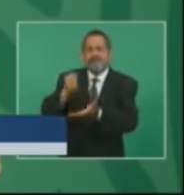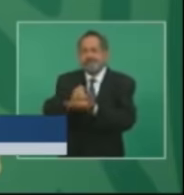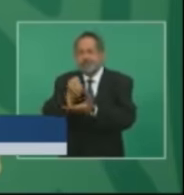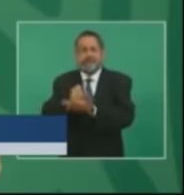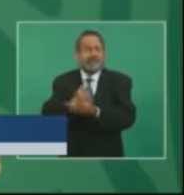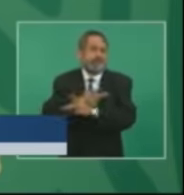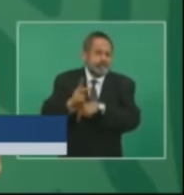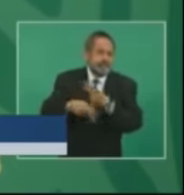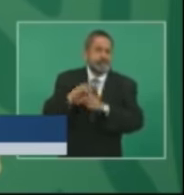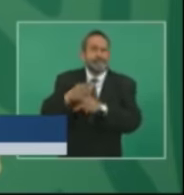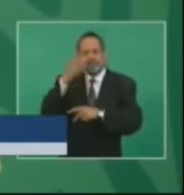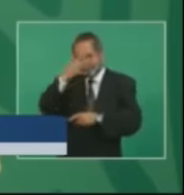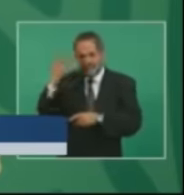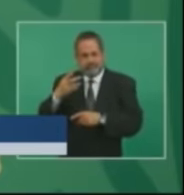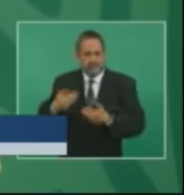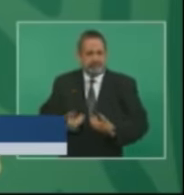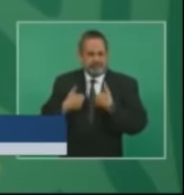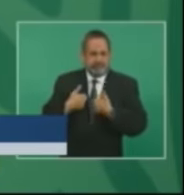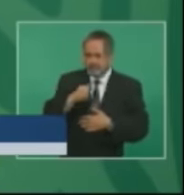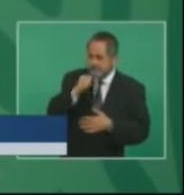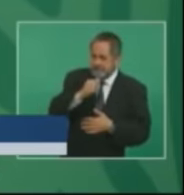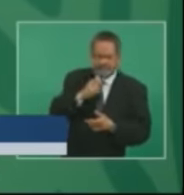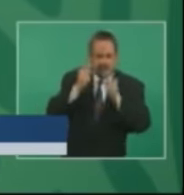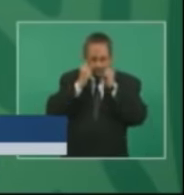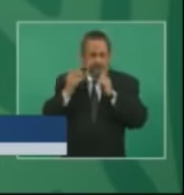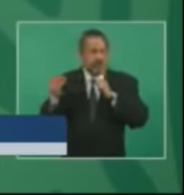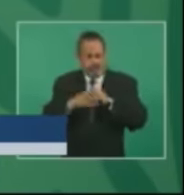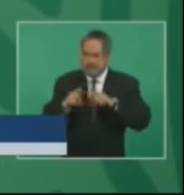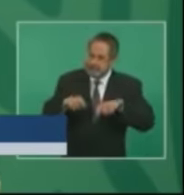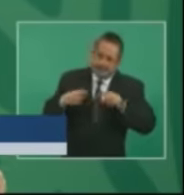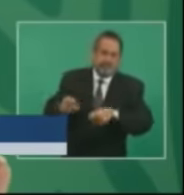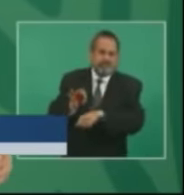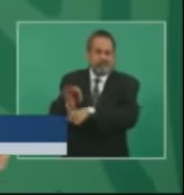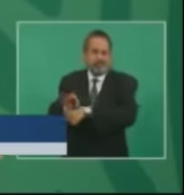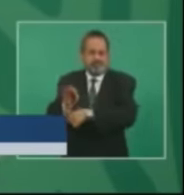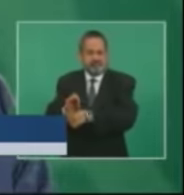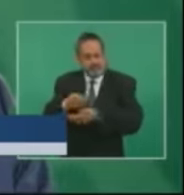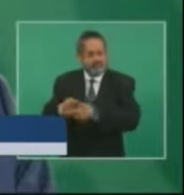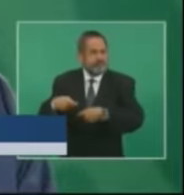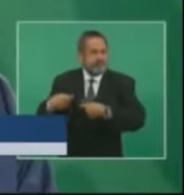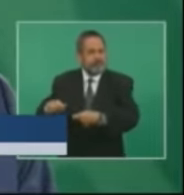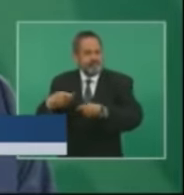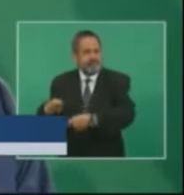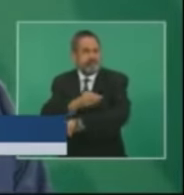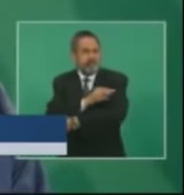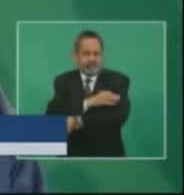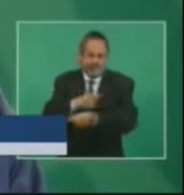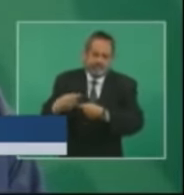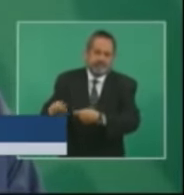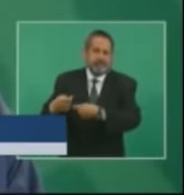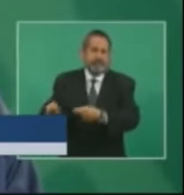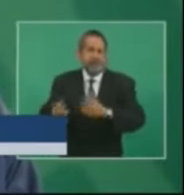actividades, procesos se van a realizar, o los permisos y licencias sobre ellos se van a realizar de una